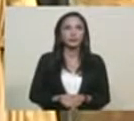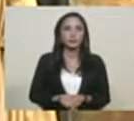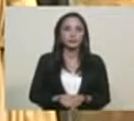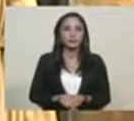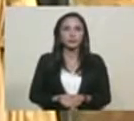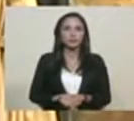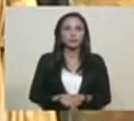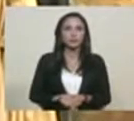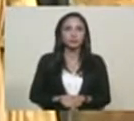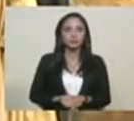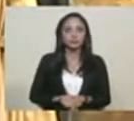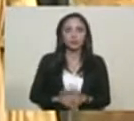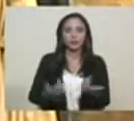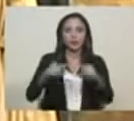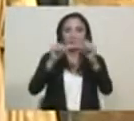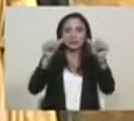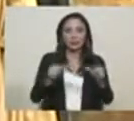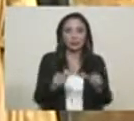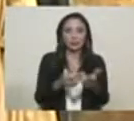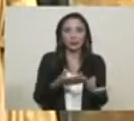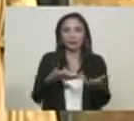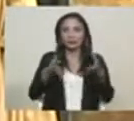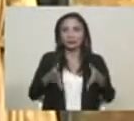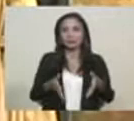y que insostenibles del sistema